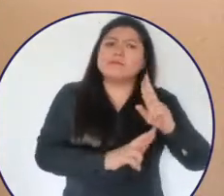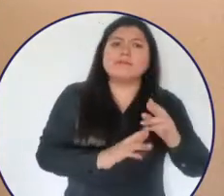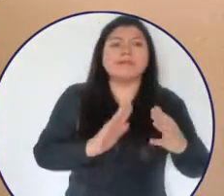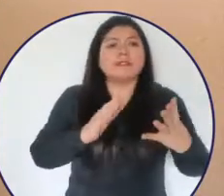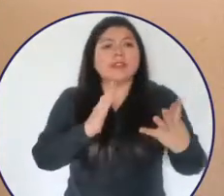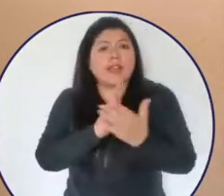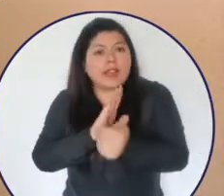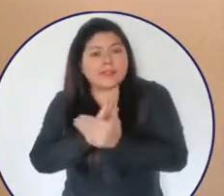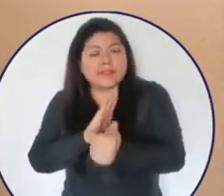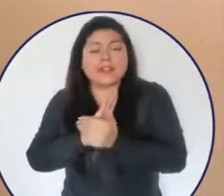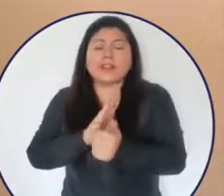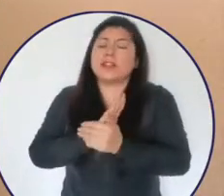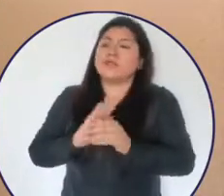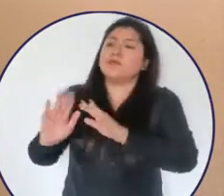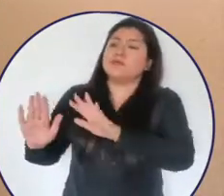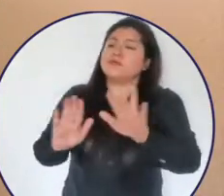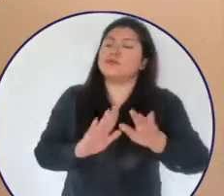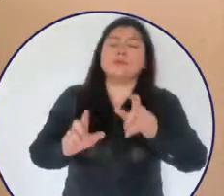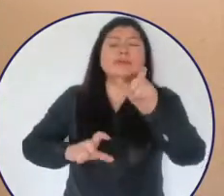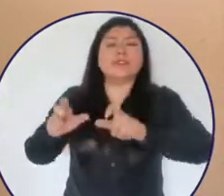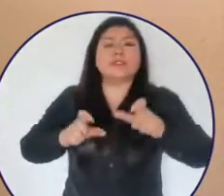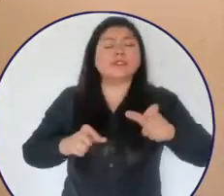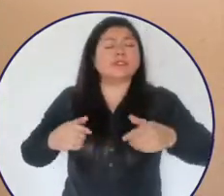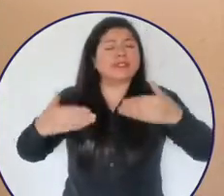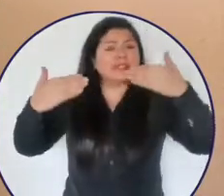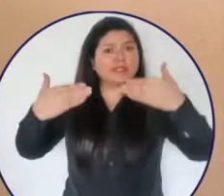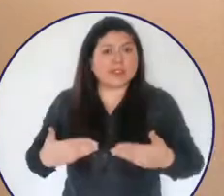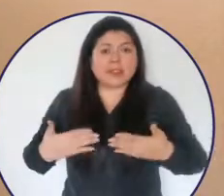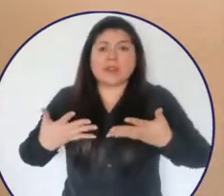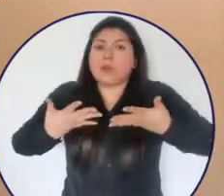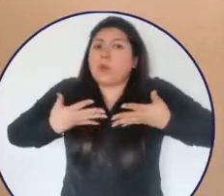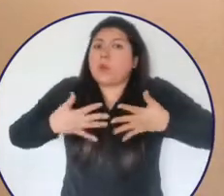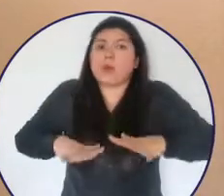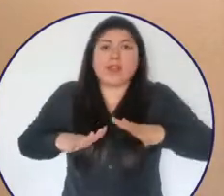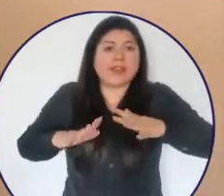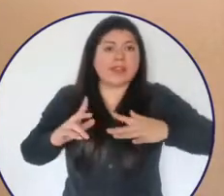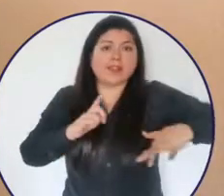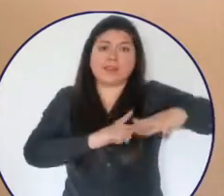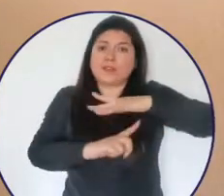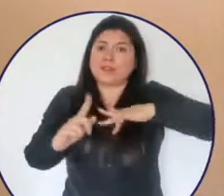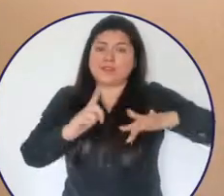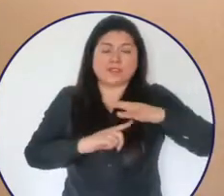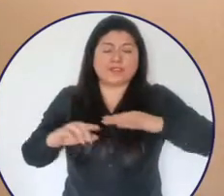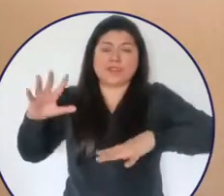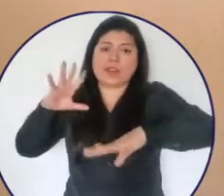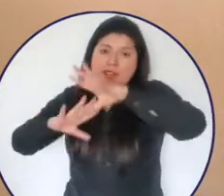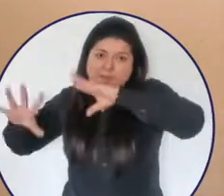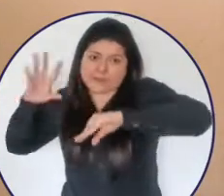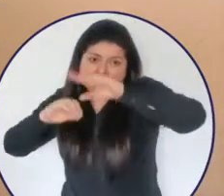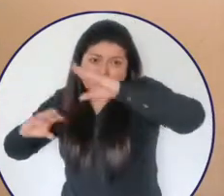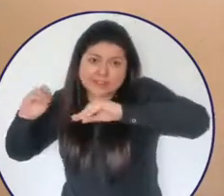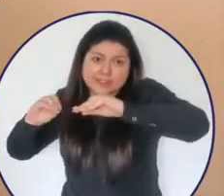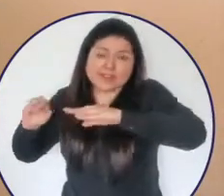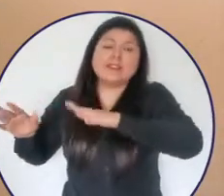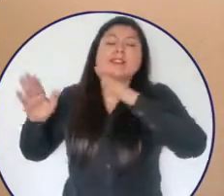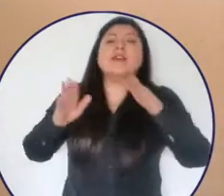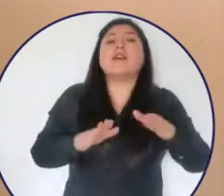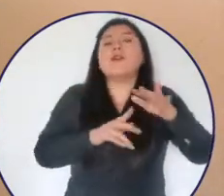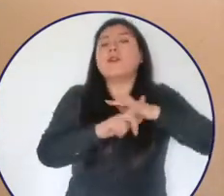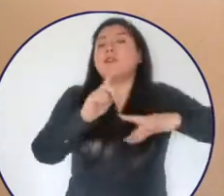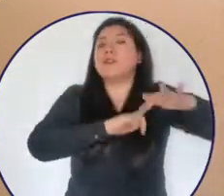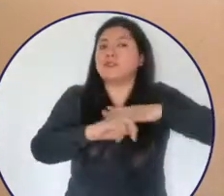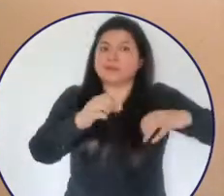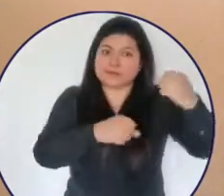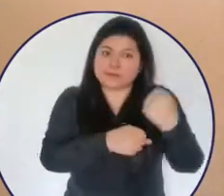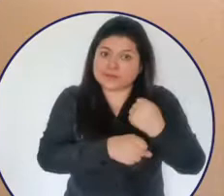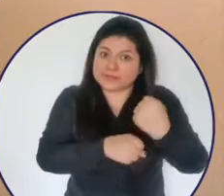a reconocer las habilidades y méritos de las personas con discapacidad en cualquier ambiente de aprendizaje e incluso